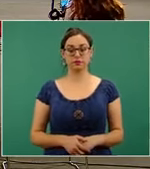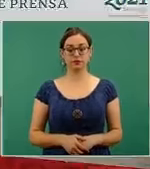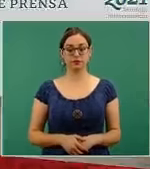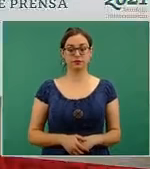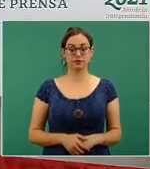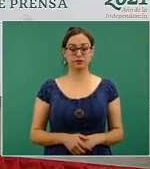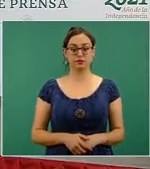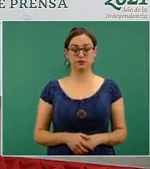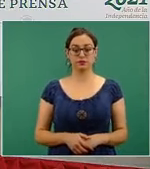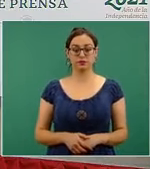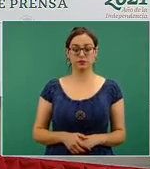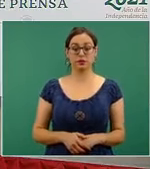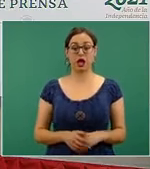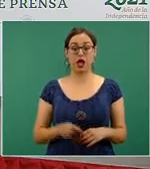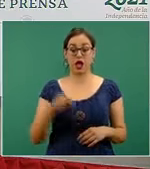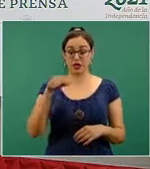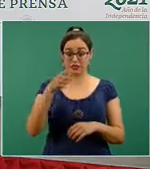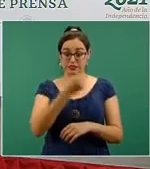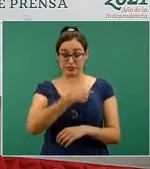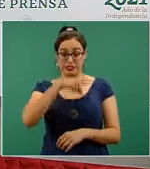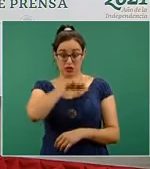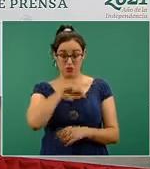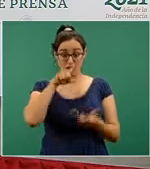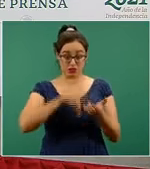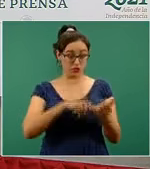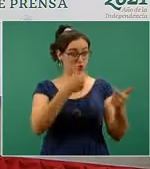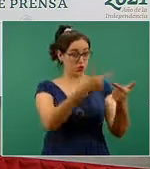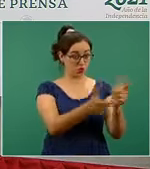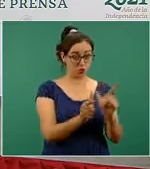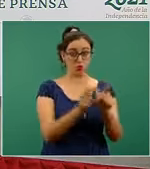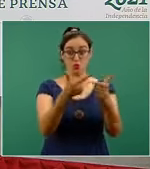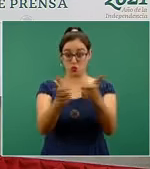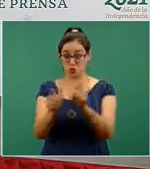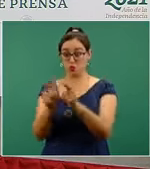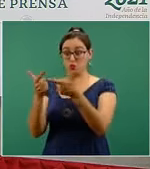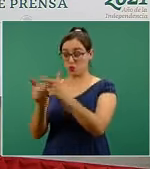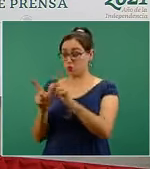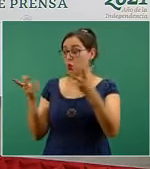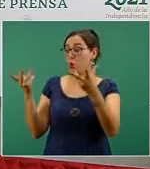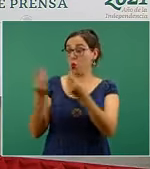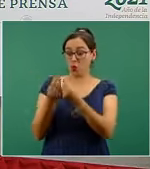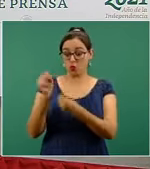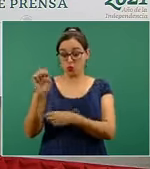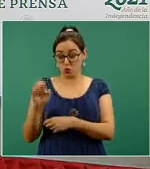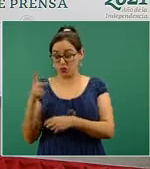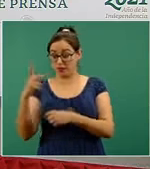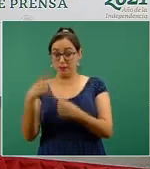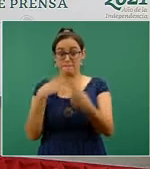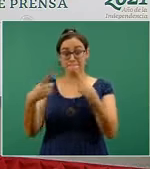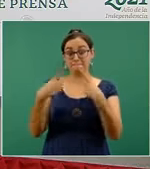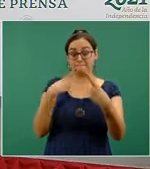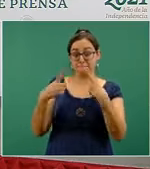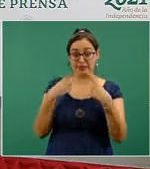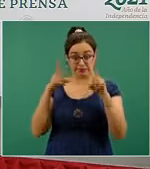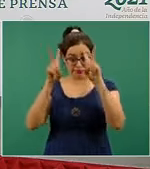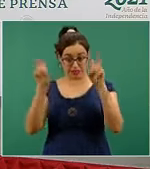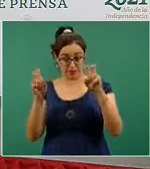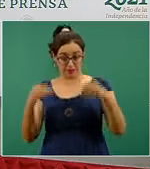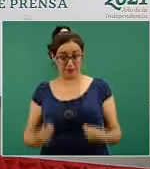del sector salud, han estado trabajando de manera muy intensiva con la SEP para desarrollar una materia que se llama Vida